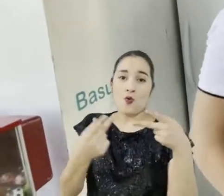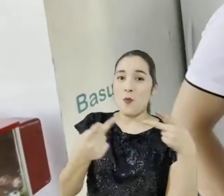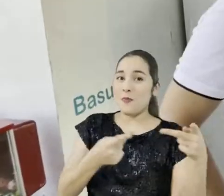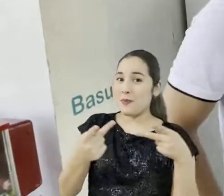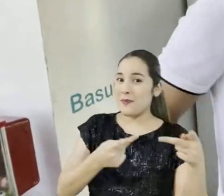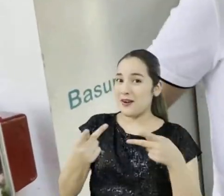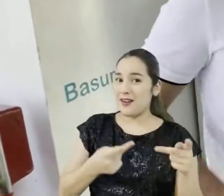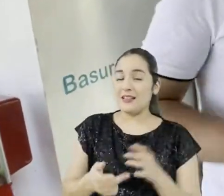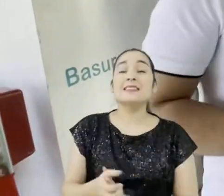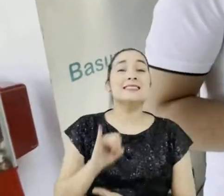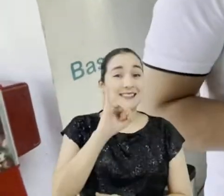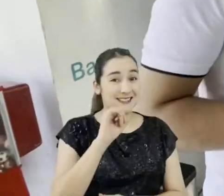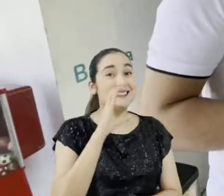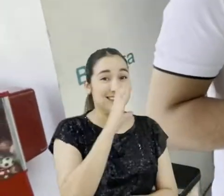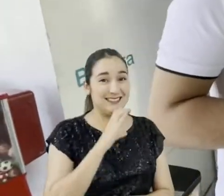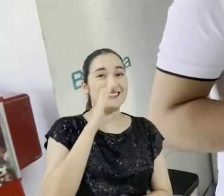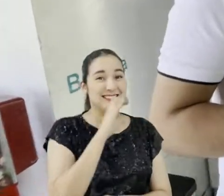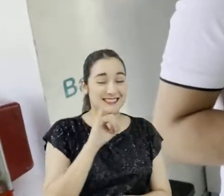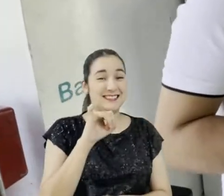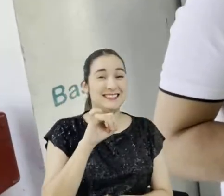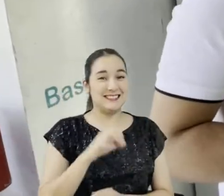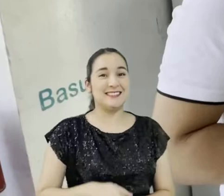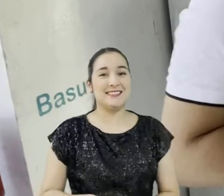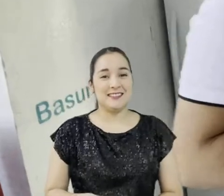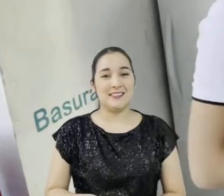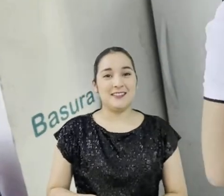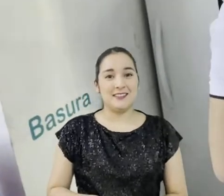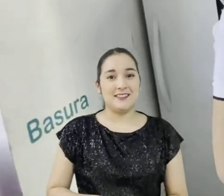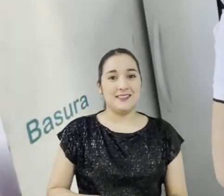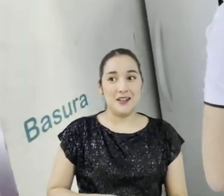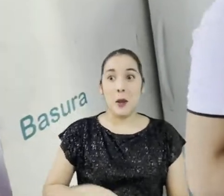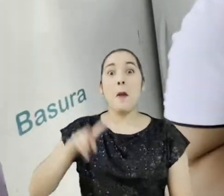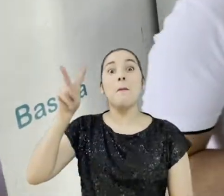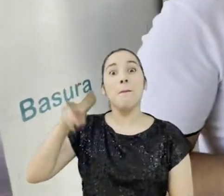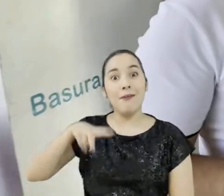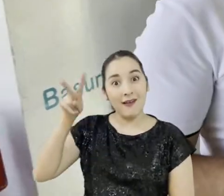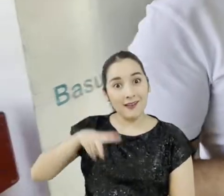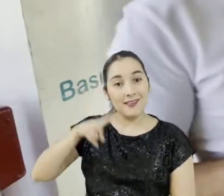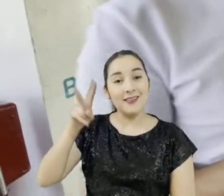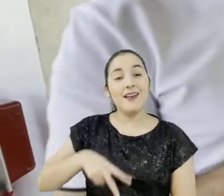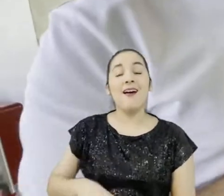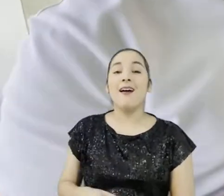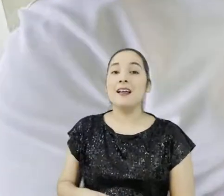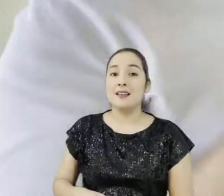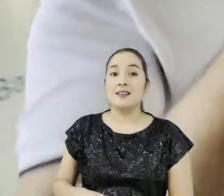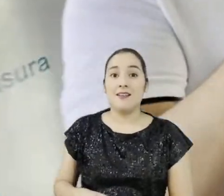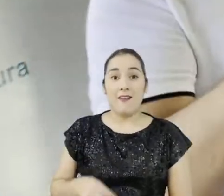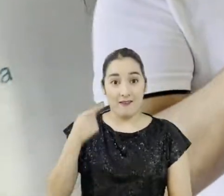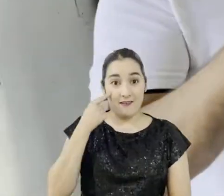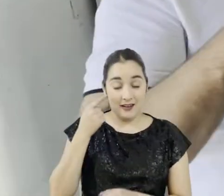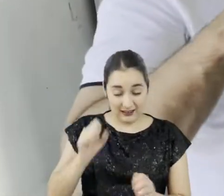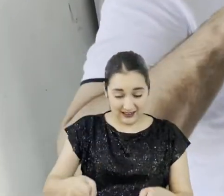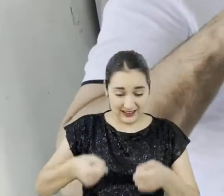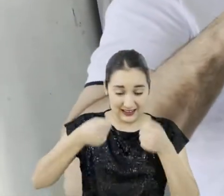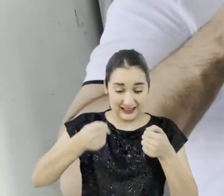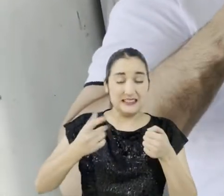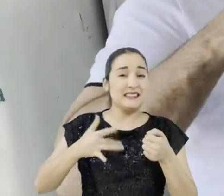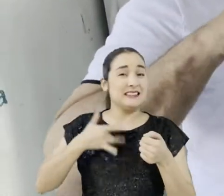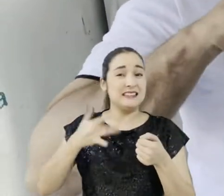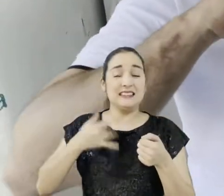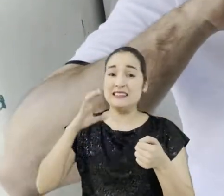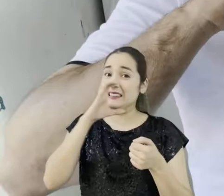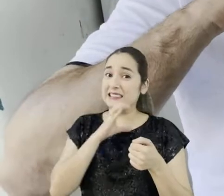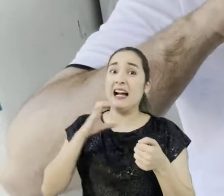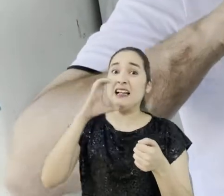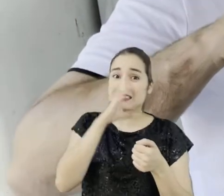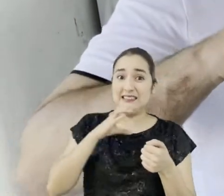caliente. Para que se te... Es que de veras está... Para que se truenen los dientes. Doble bolsa.